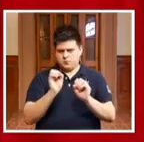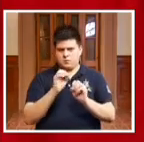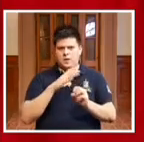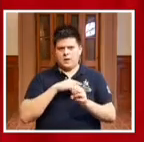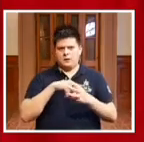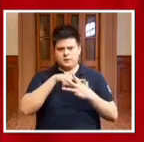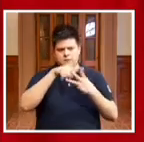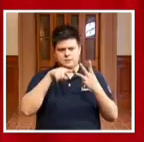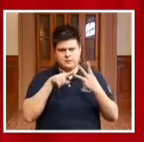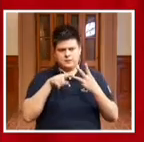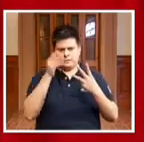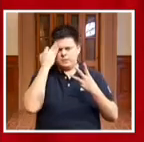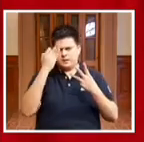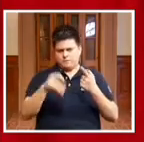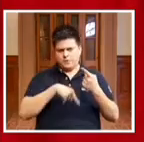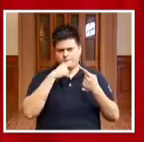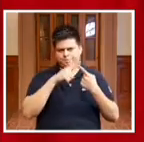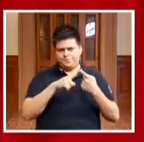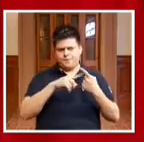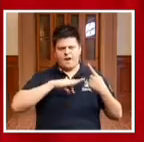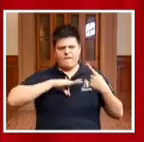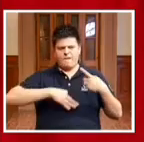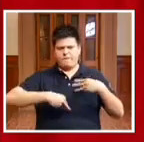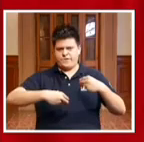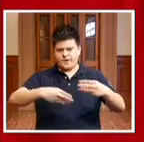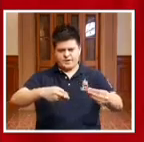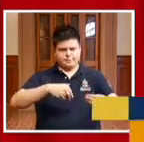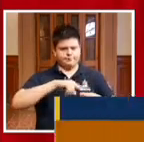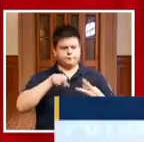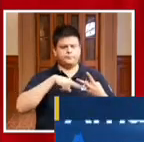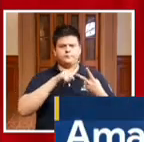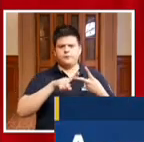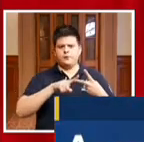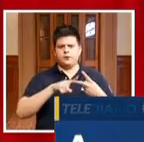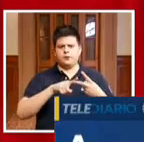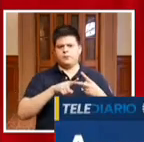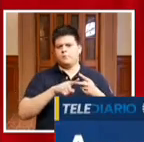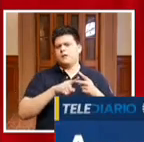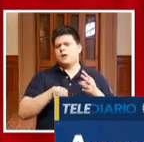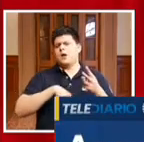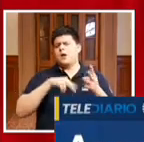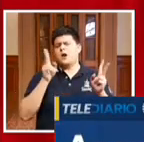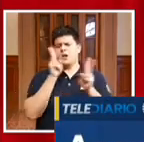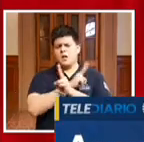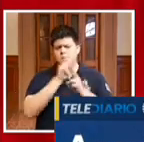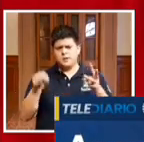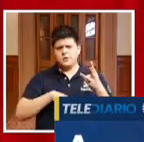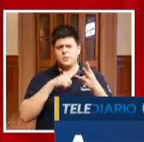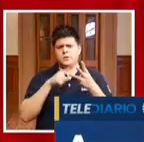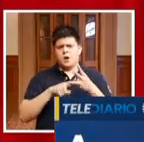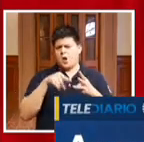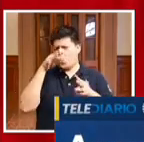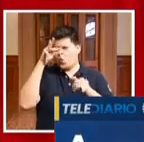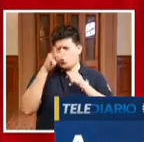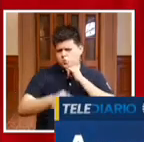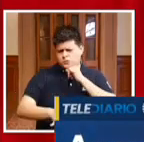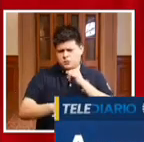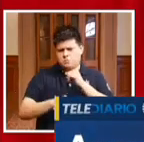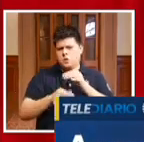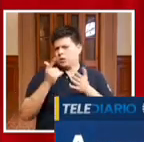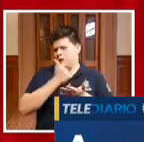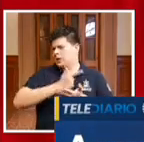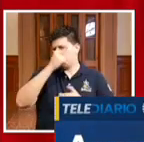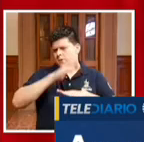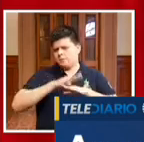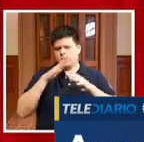tres etapas: la etapa viral, donde el virus se replica, la etapa respiratoria y por último la fase inflamatoria. Si el paciente